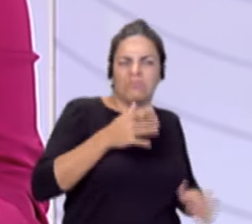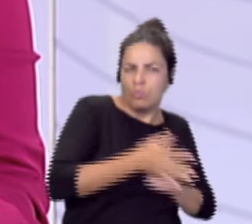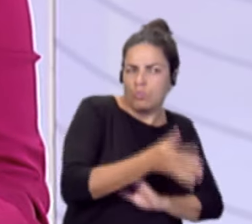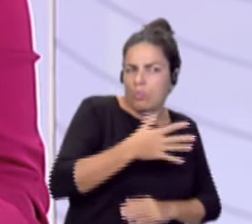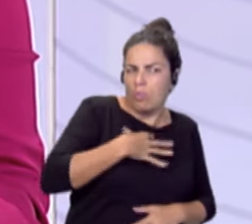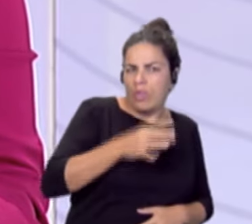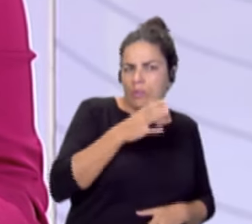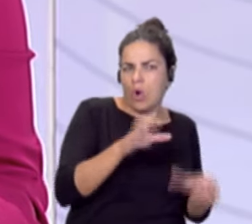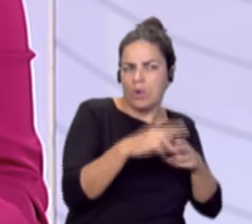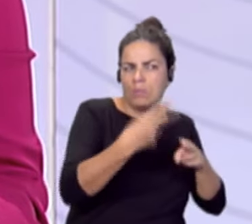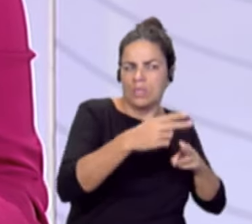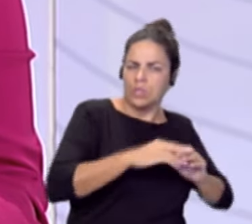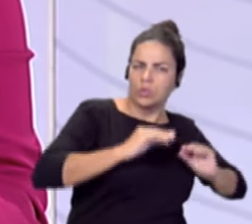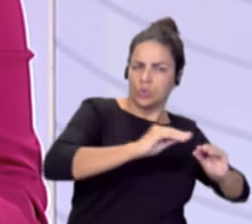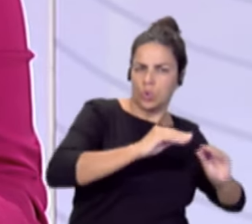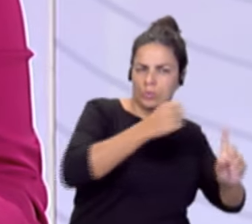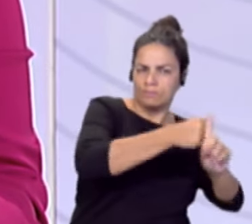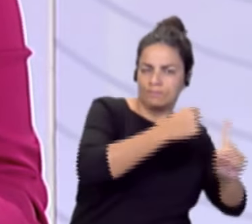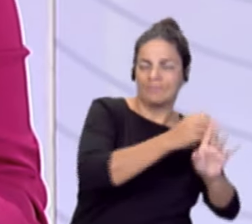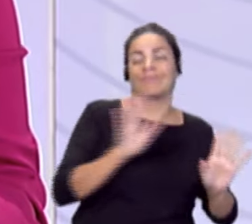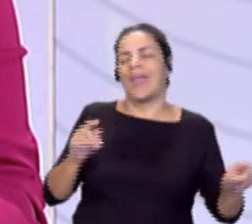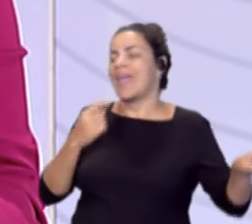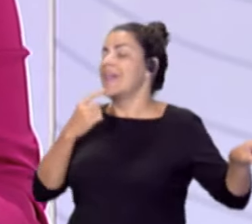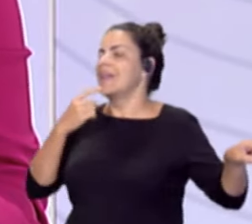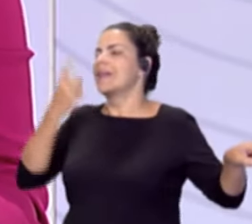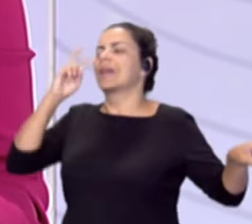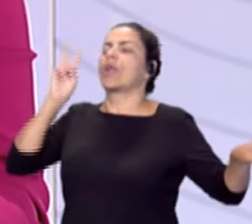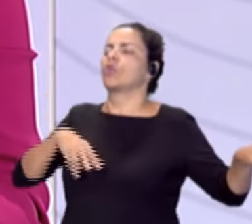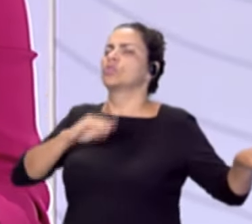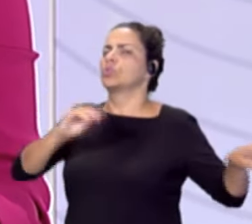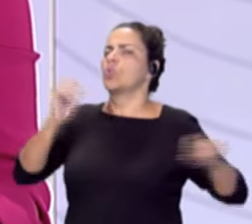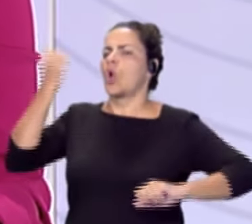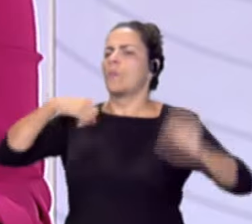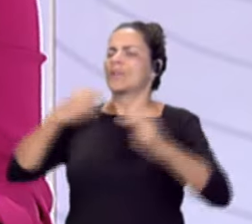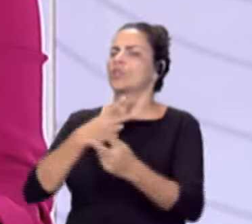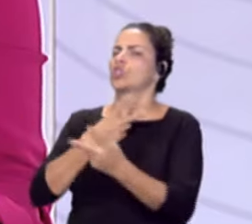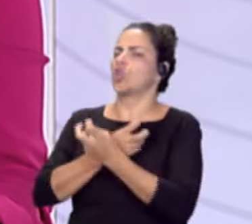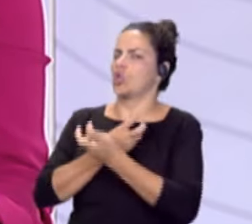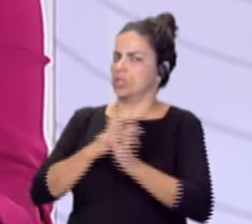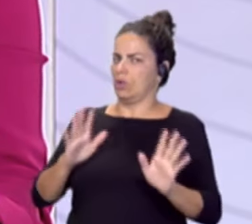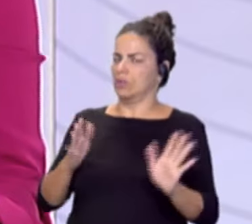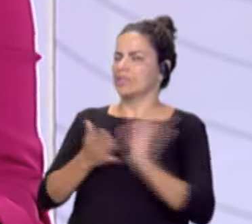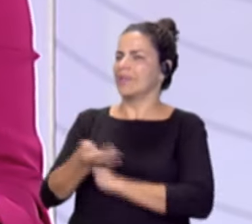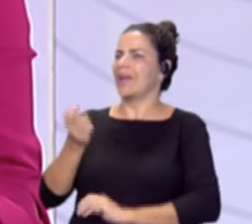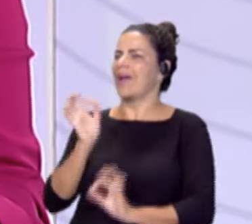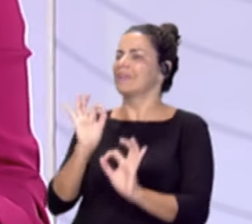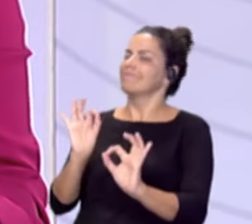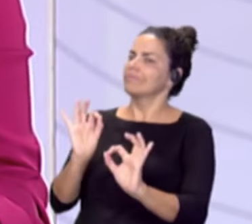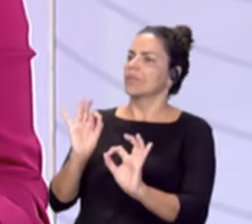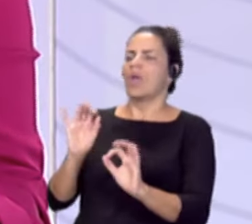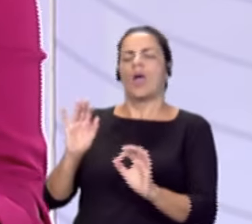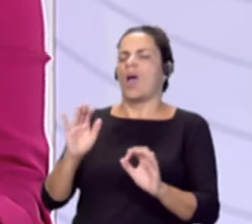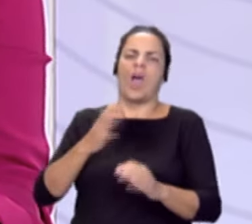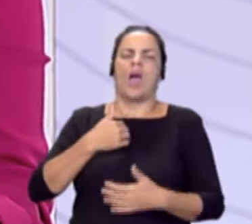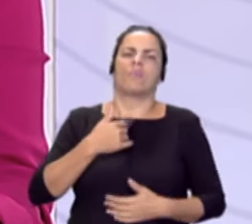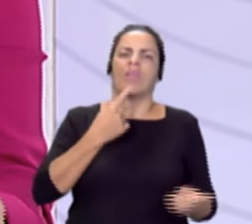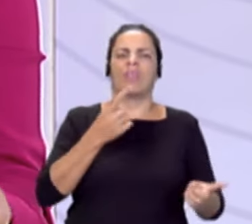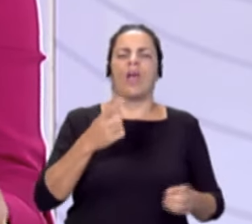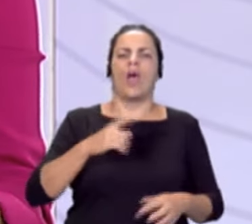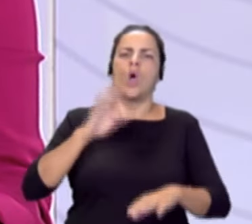admitido comportamientos tóxicos. No le ha puesto el nombre que tenía que poner, ¿vale? Y no, a mí no me vale tampoco que le eche la culpa al patriarcado, ¿sabes?